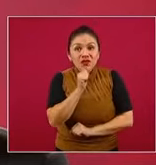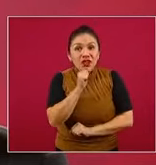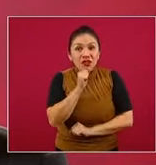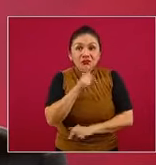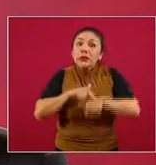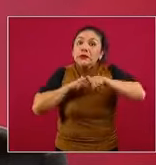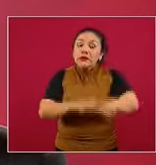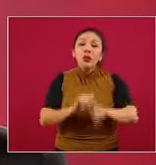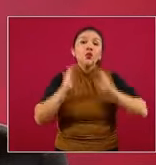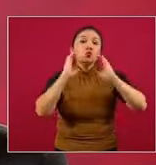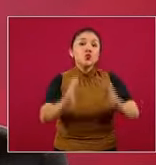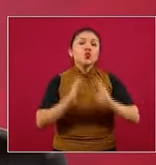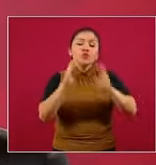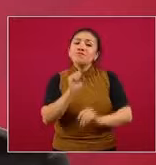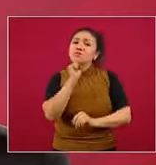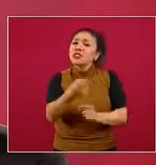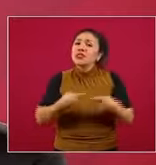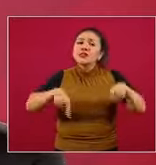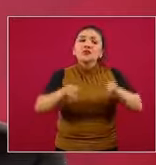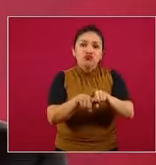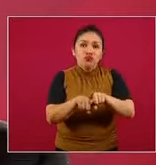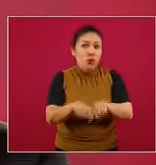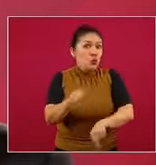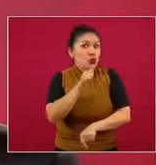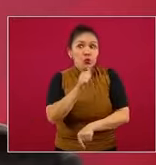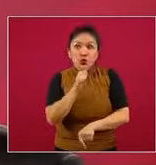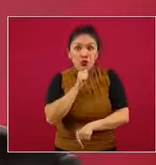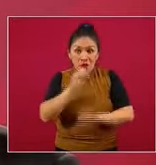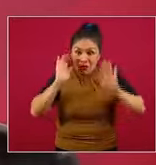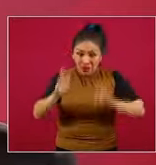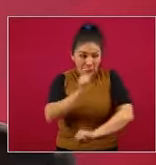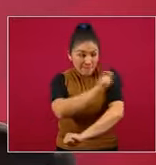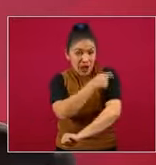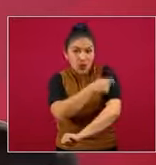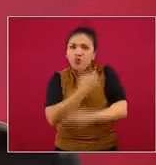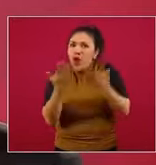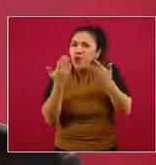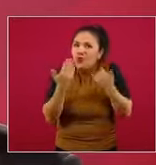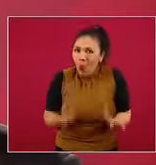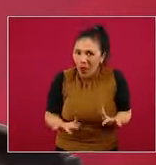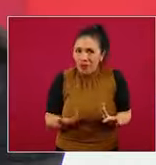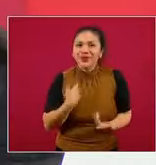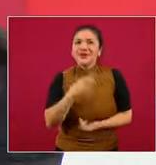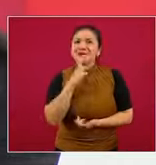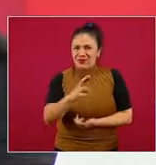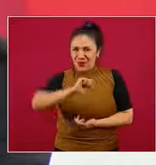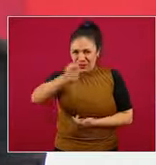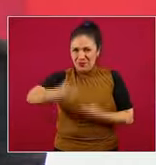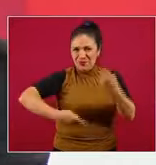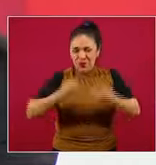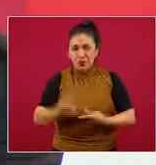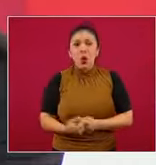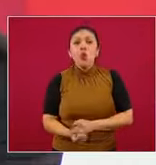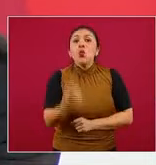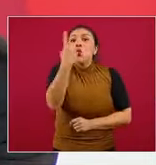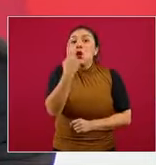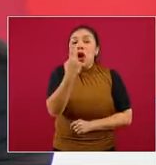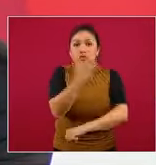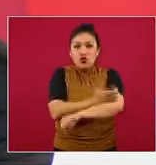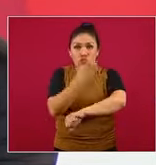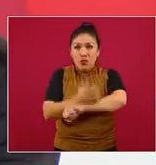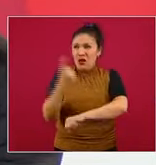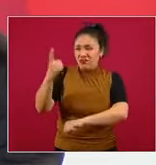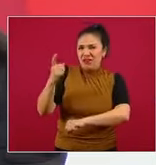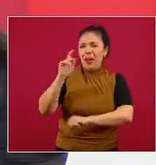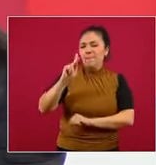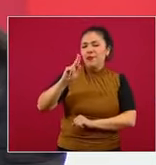medidas de prevención son las mismas. Todavía no existe una vacuna. Le respondo brevemente al otro que preguntó. Solo una compañía hasta el momento, que